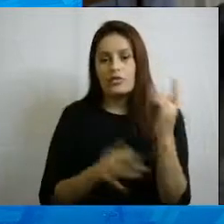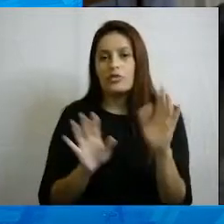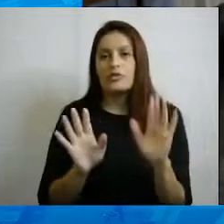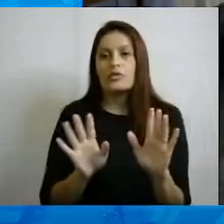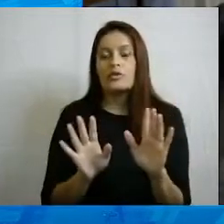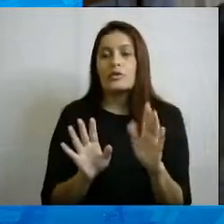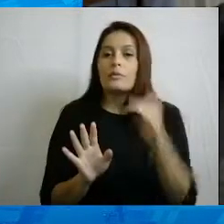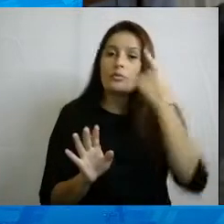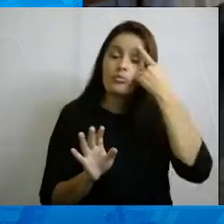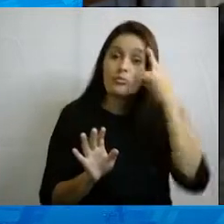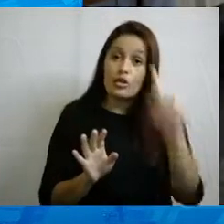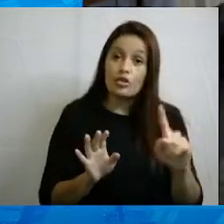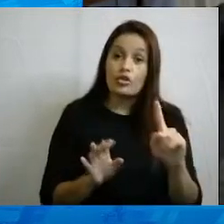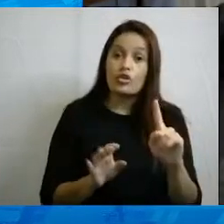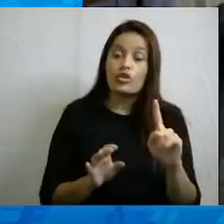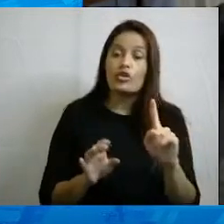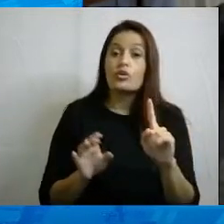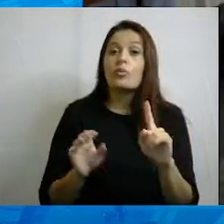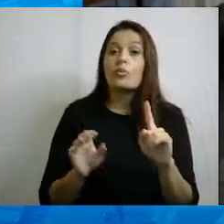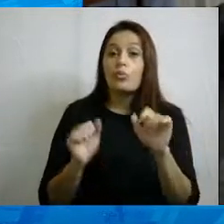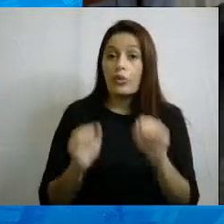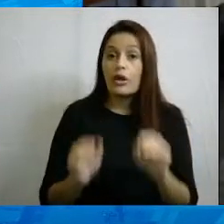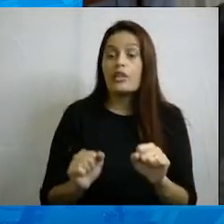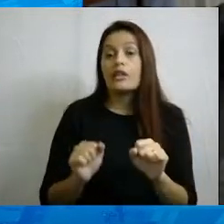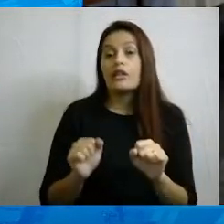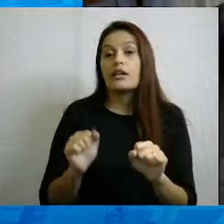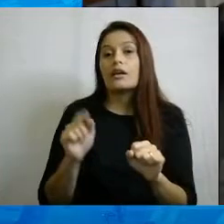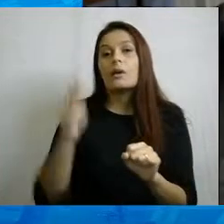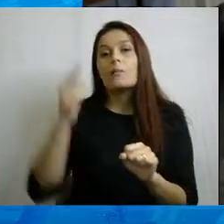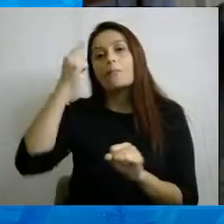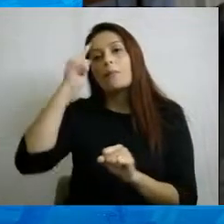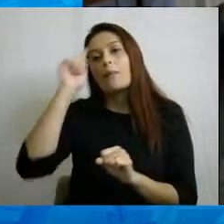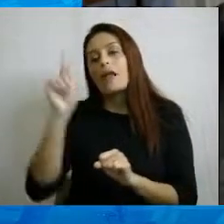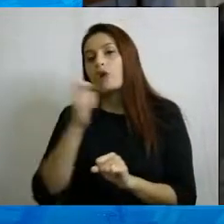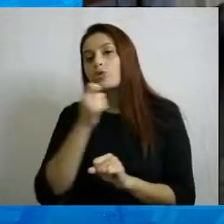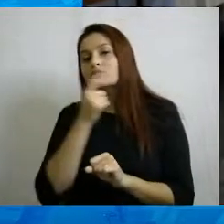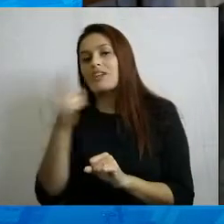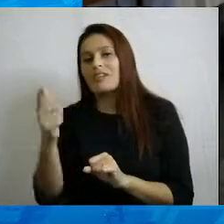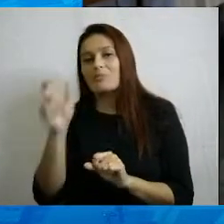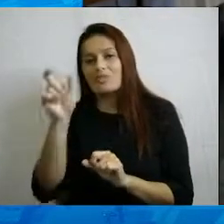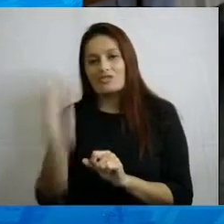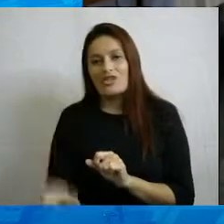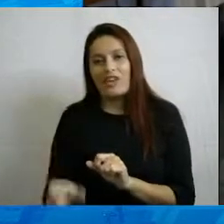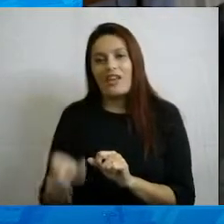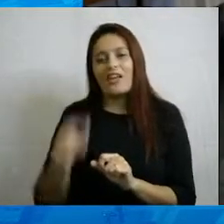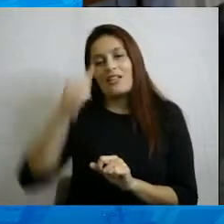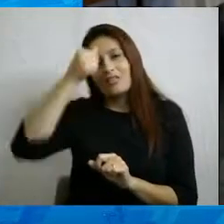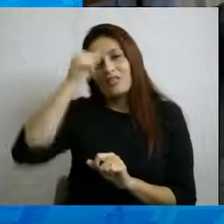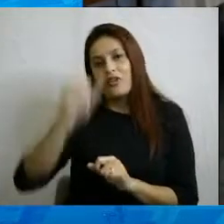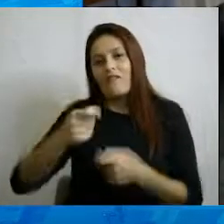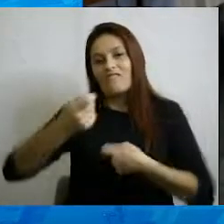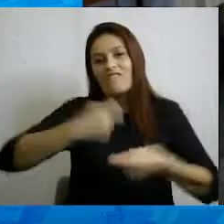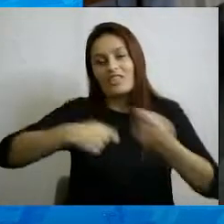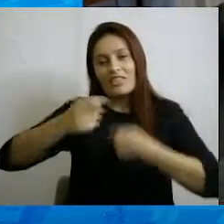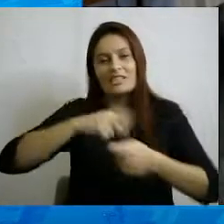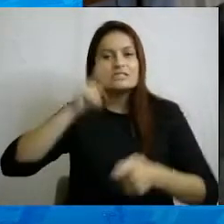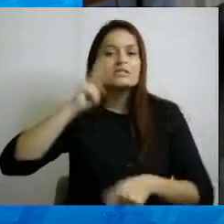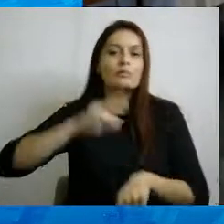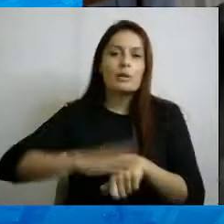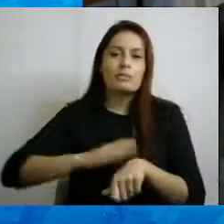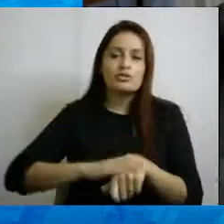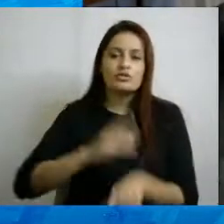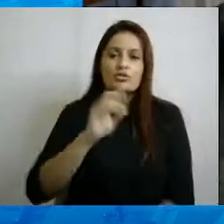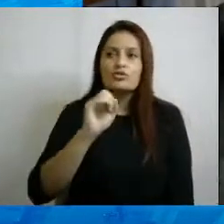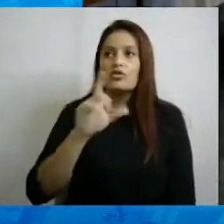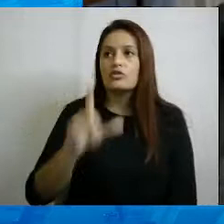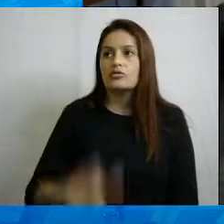en relación a la Corporación de Asistencia Judicial era justamente para que pudiera haber eventuales acciones paralelas a la solución